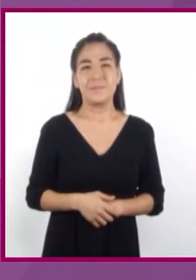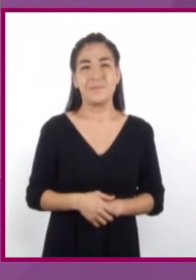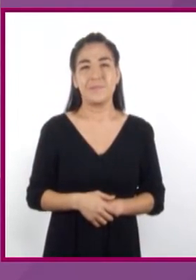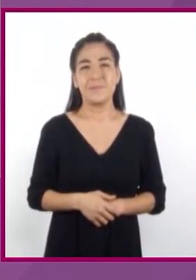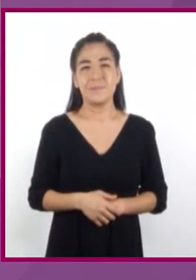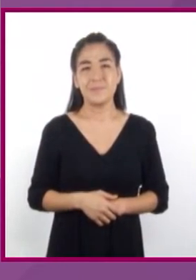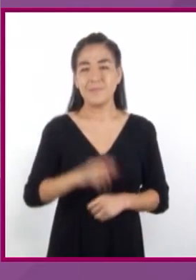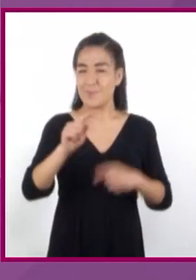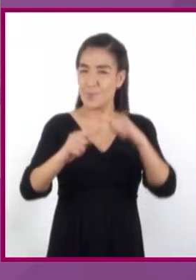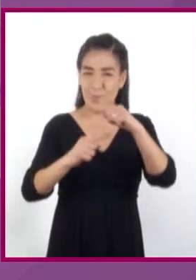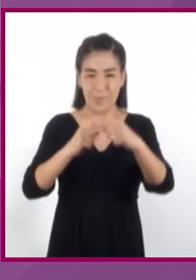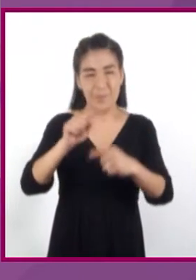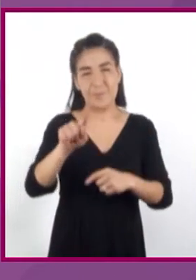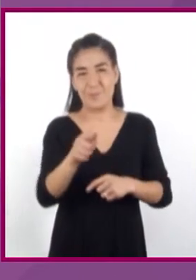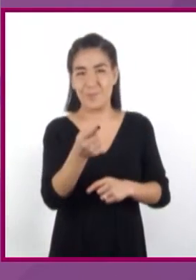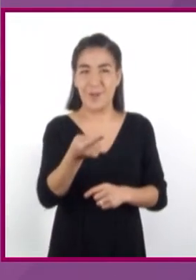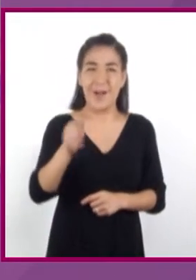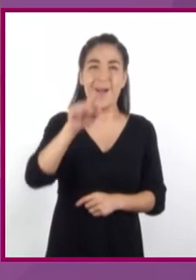Por todas partes.